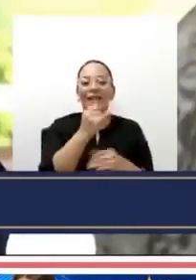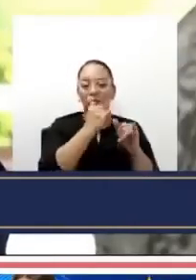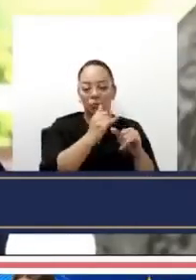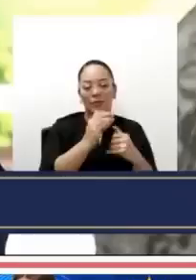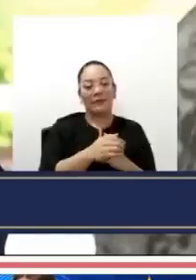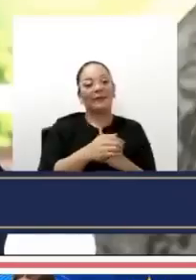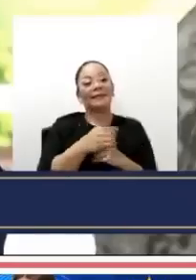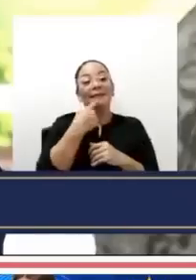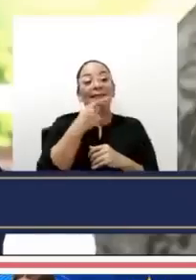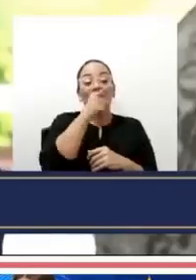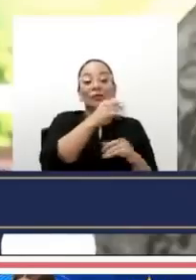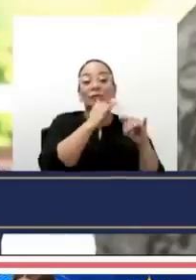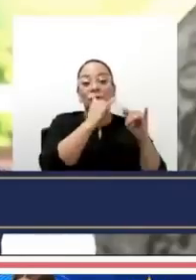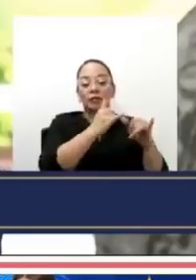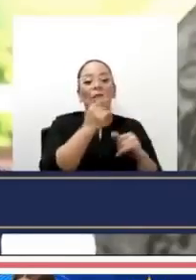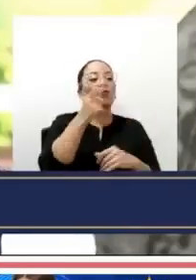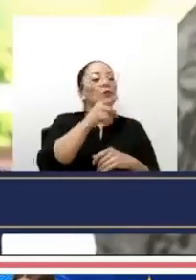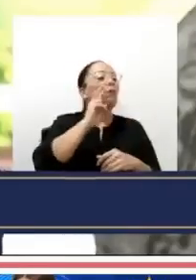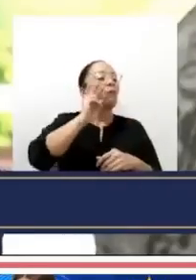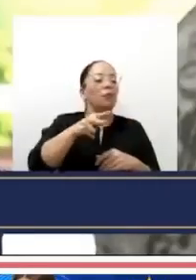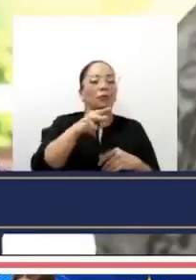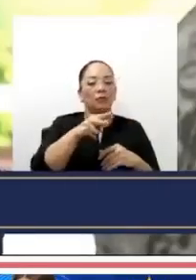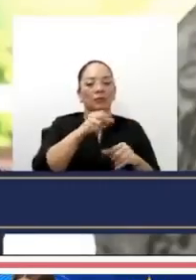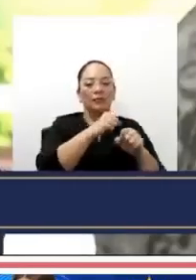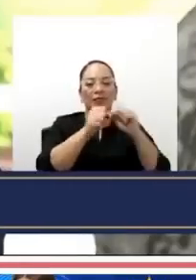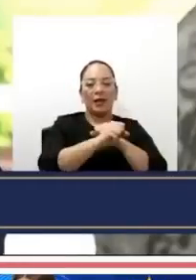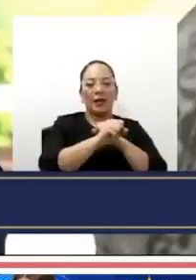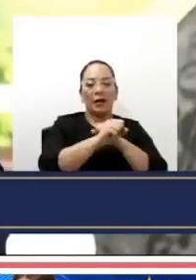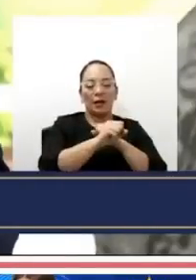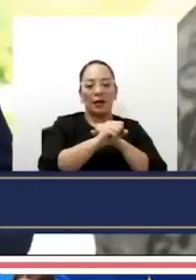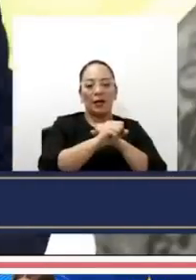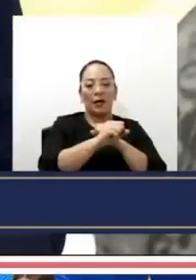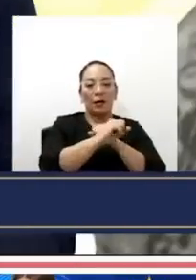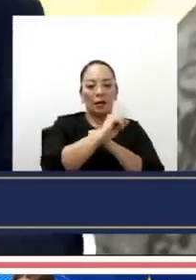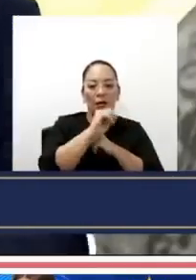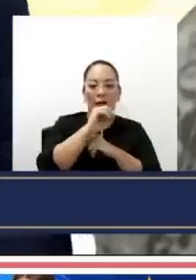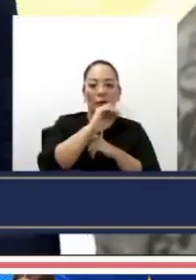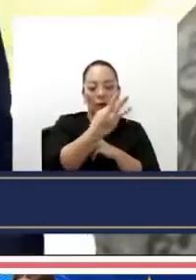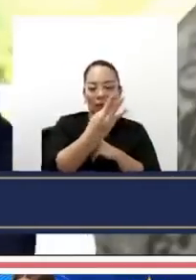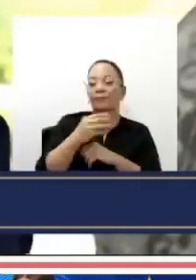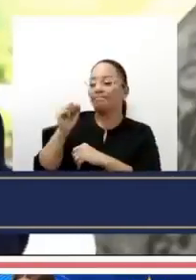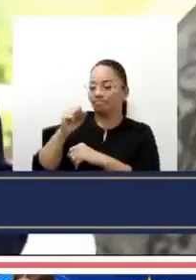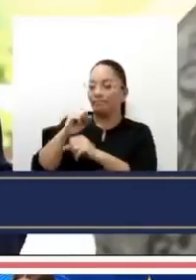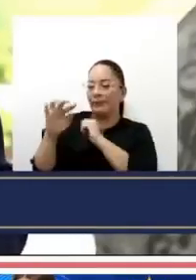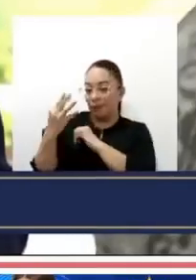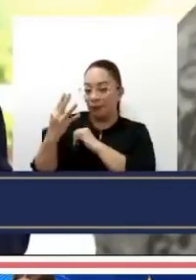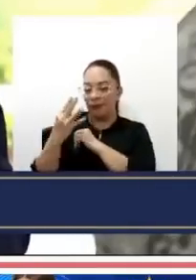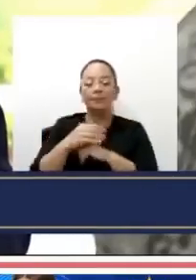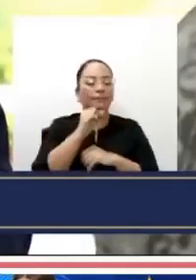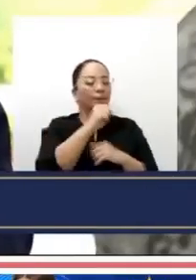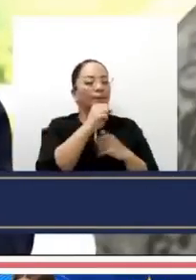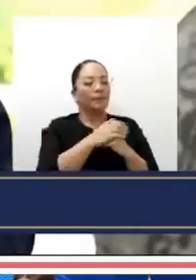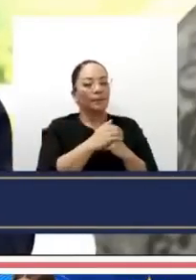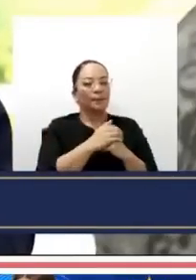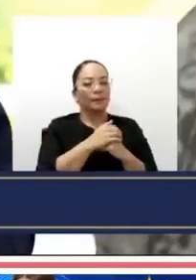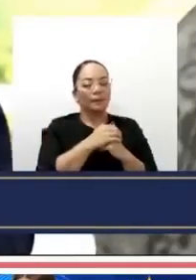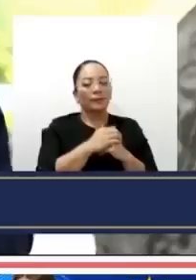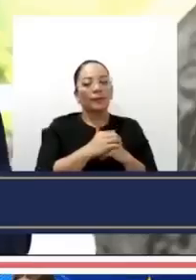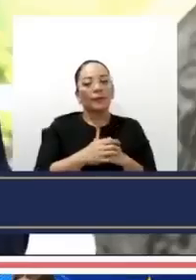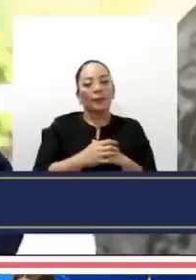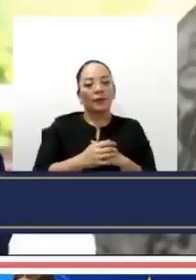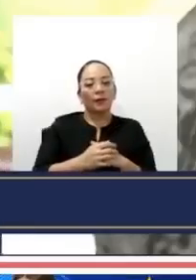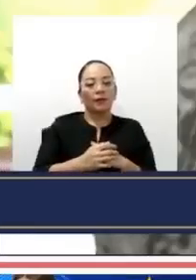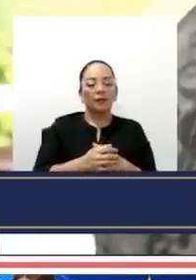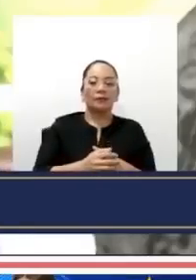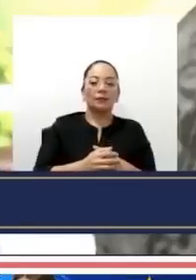por desobediencia a una orden de la sala. De la Sala cuarta. Sala constitucional o cuarta.